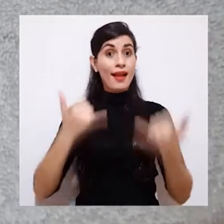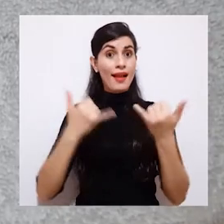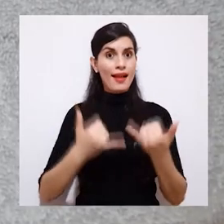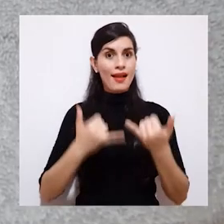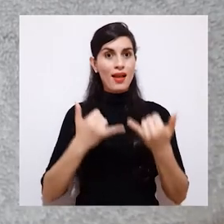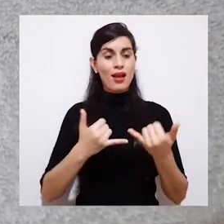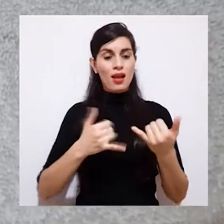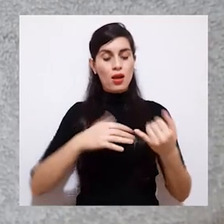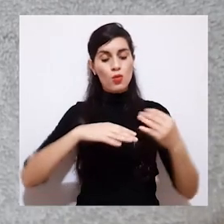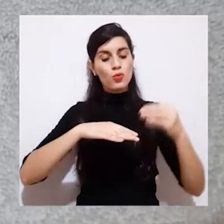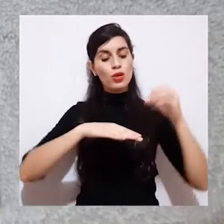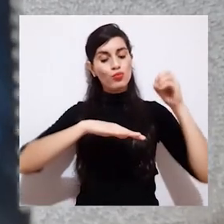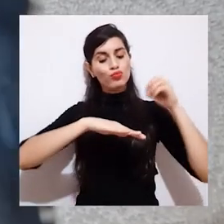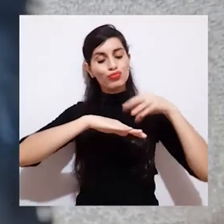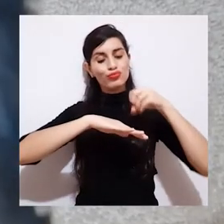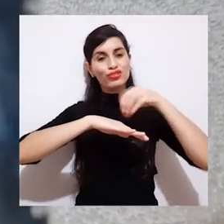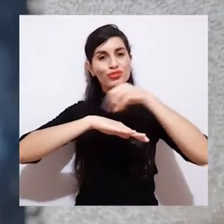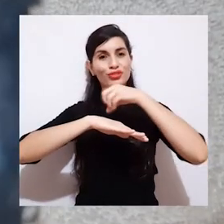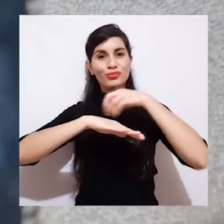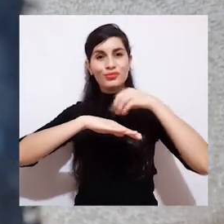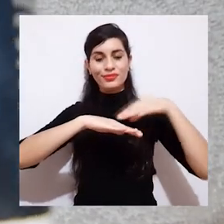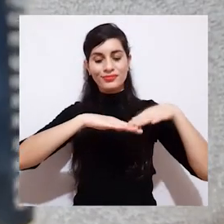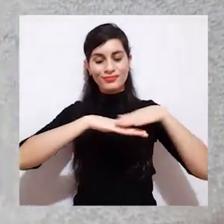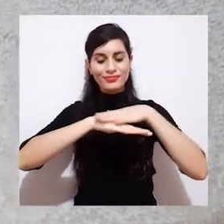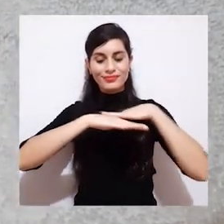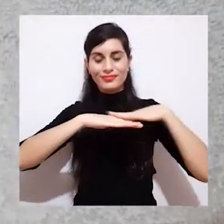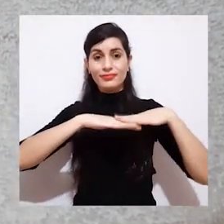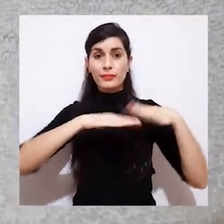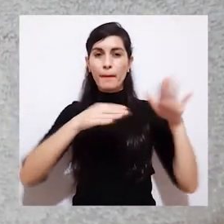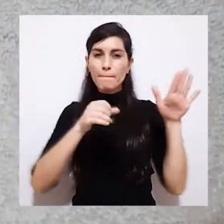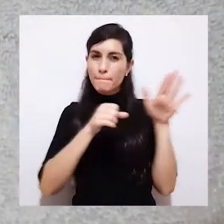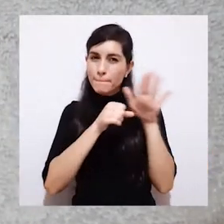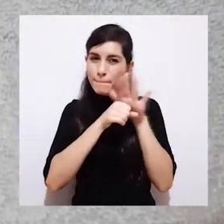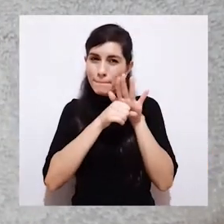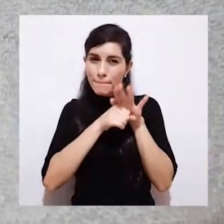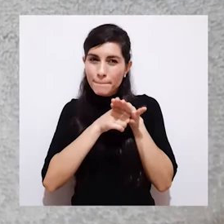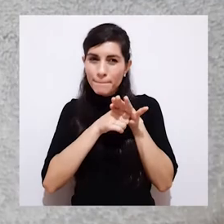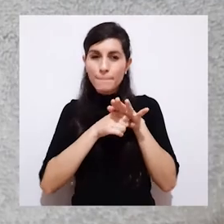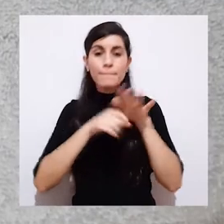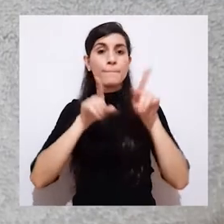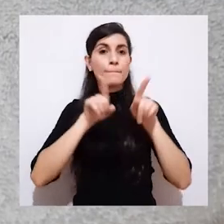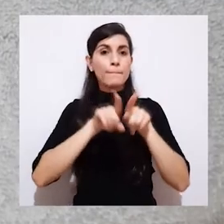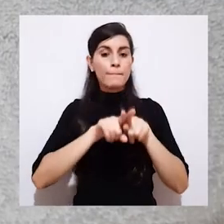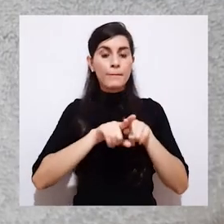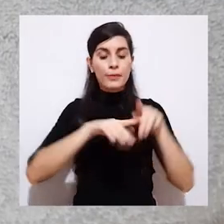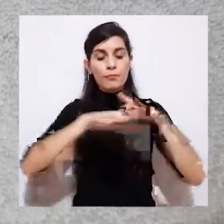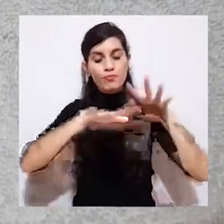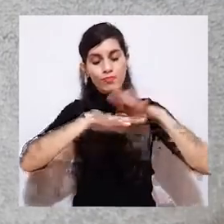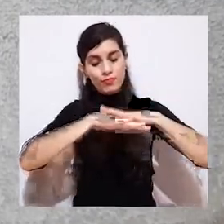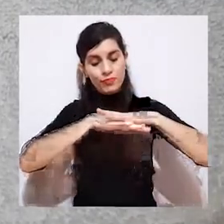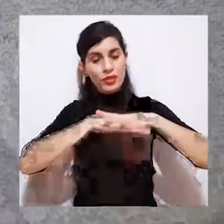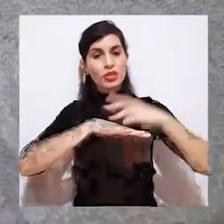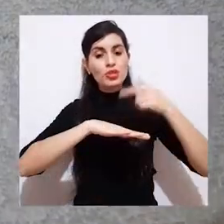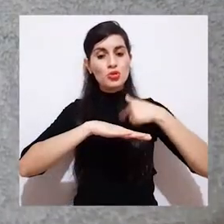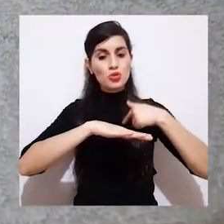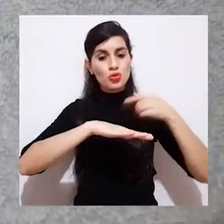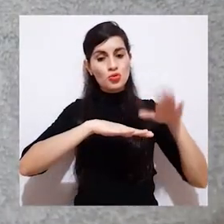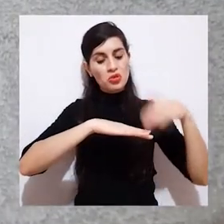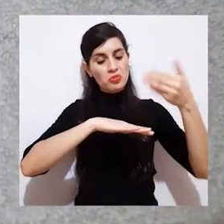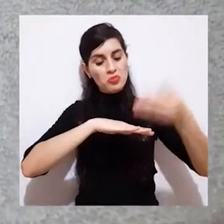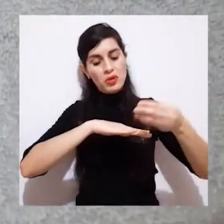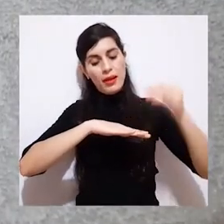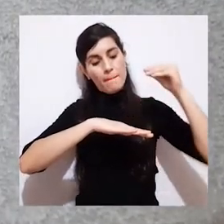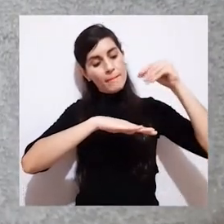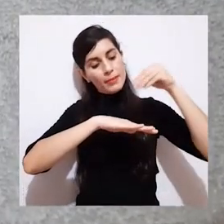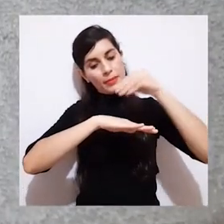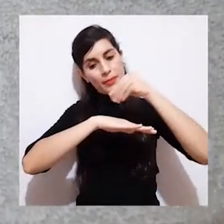Voy a pasar a sellar con polvo translúcido, voy a utilizar una buena cantidad y el sellar me va a ayudar a que todo lo que yo ponga encima no se me